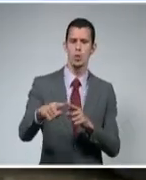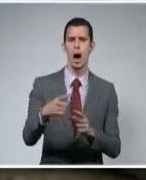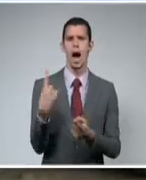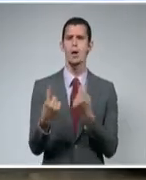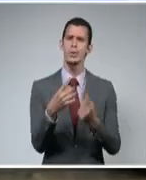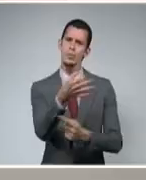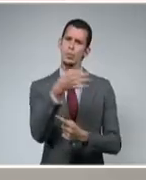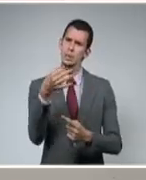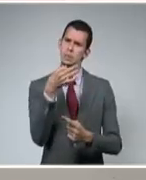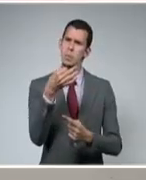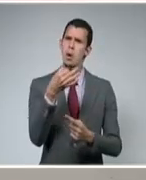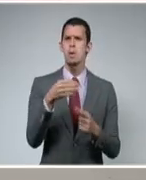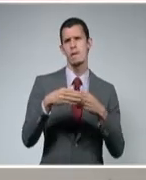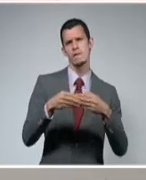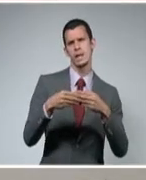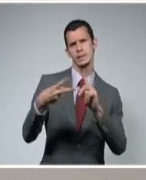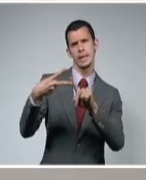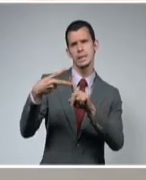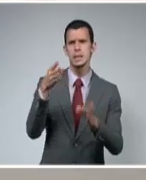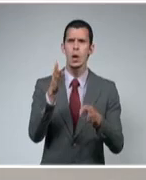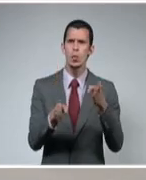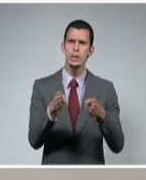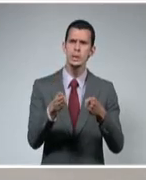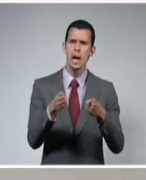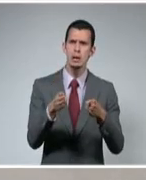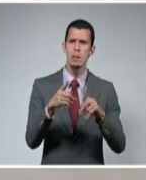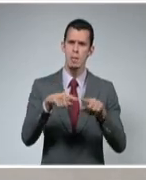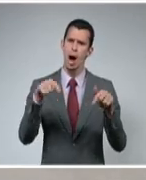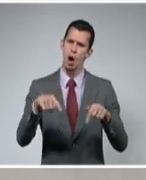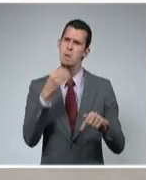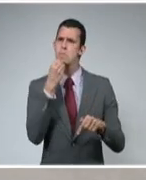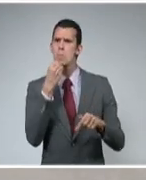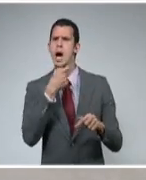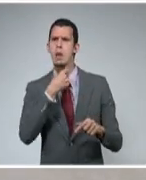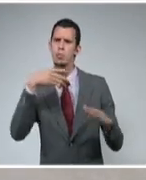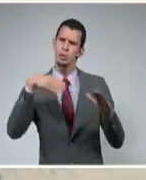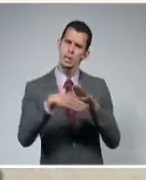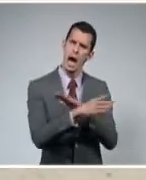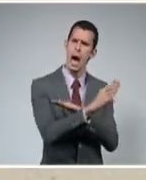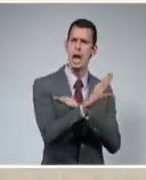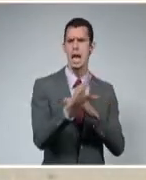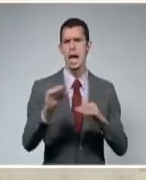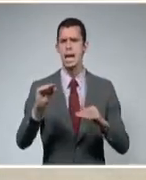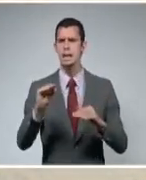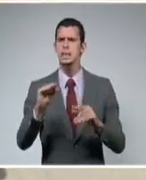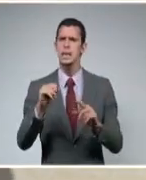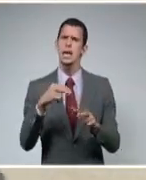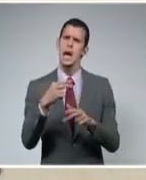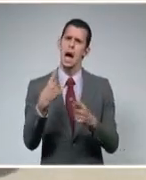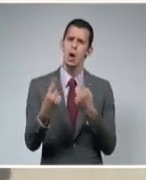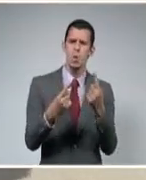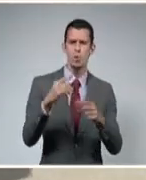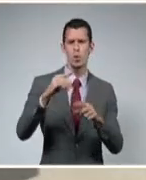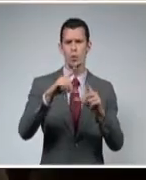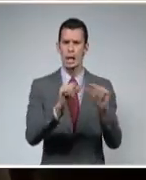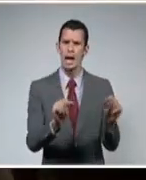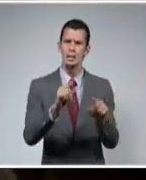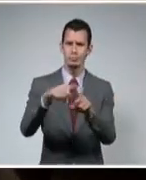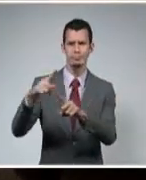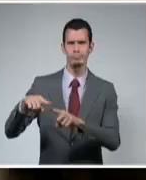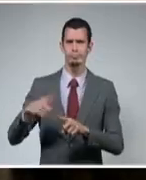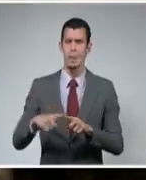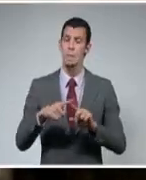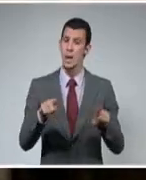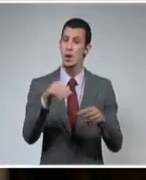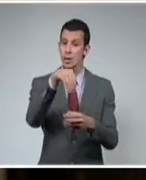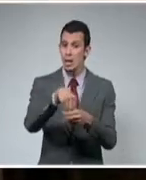vehículos autorizados. Se suspendió el transporte urbano, intermunicipal y rural, y aunque se mantienen los servicios vitales, se extreman las